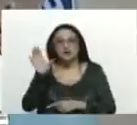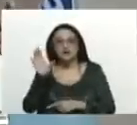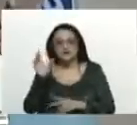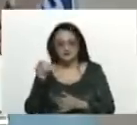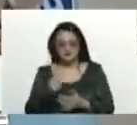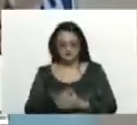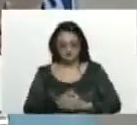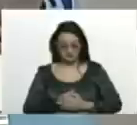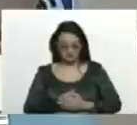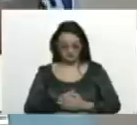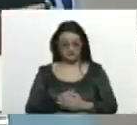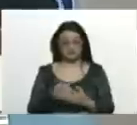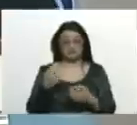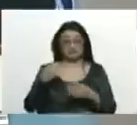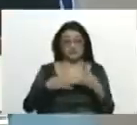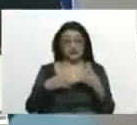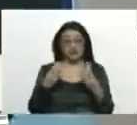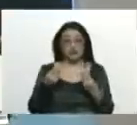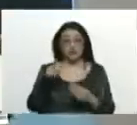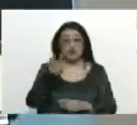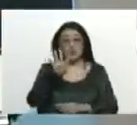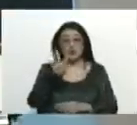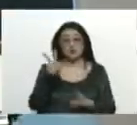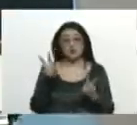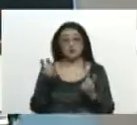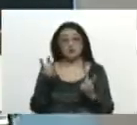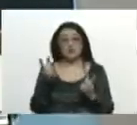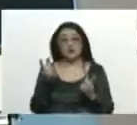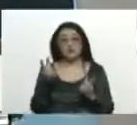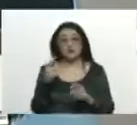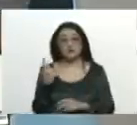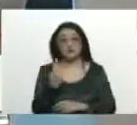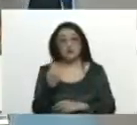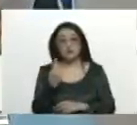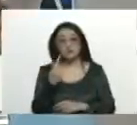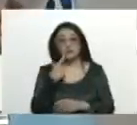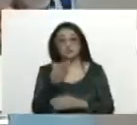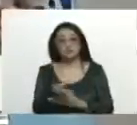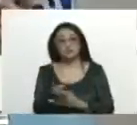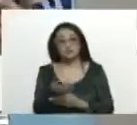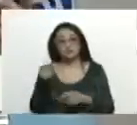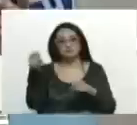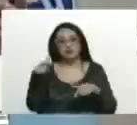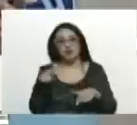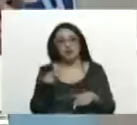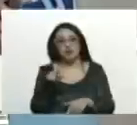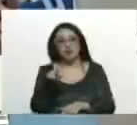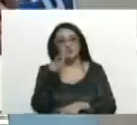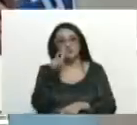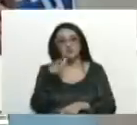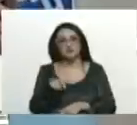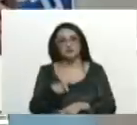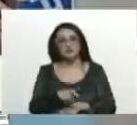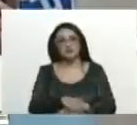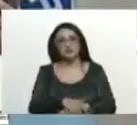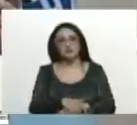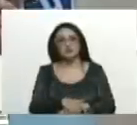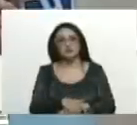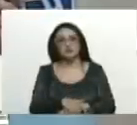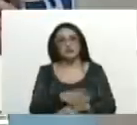inyect por estos cuatro casos solamente hemos solicitado la extradición de este sujeto